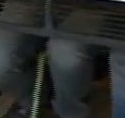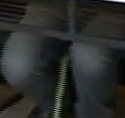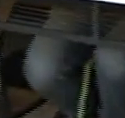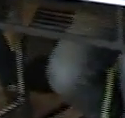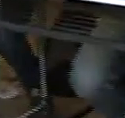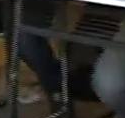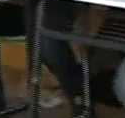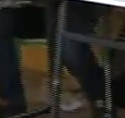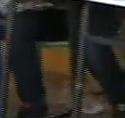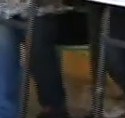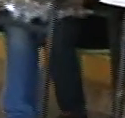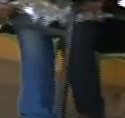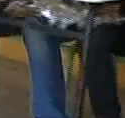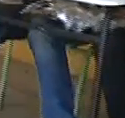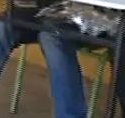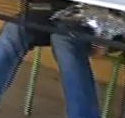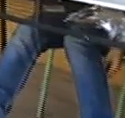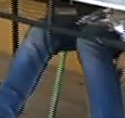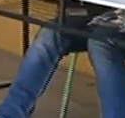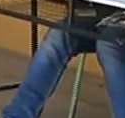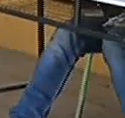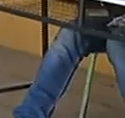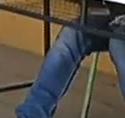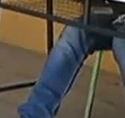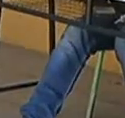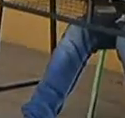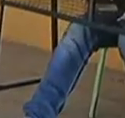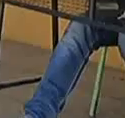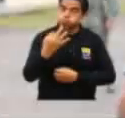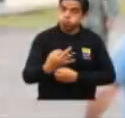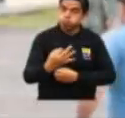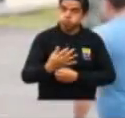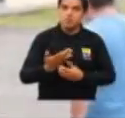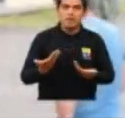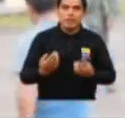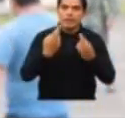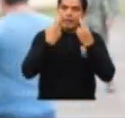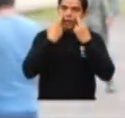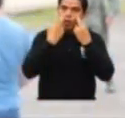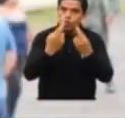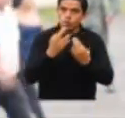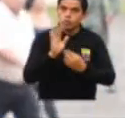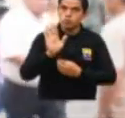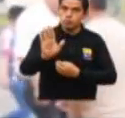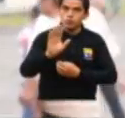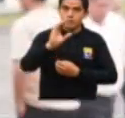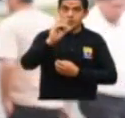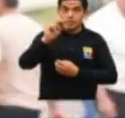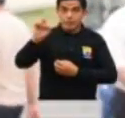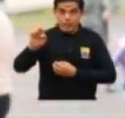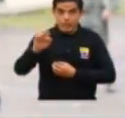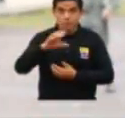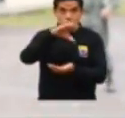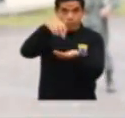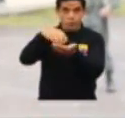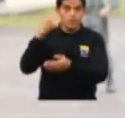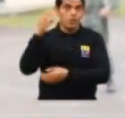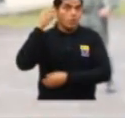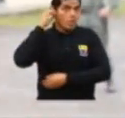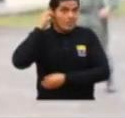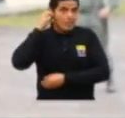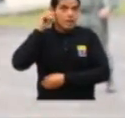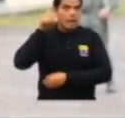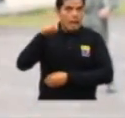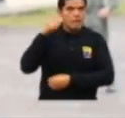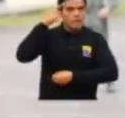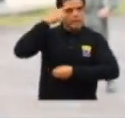fue totalmente transparente y sin ningún tipo de irregularidades. Reconocemos en el Consejo Electoral de la provincia de Orellana un